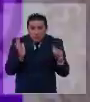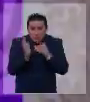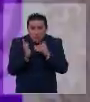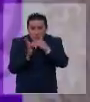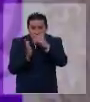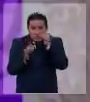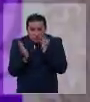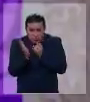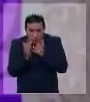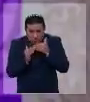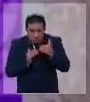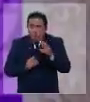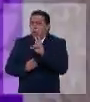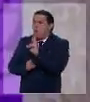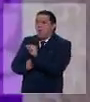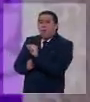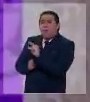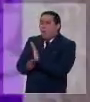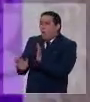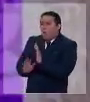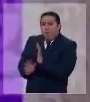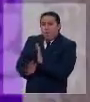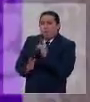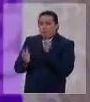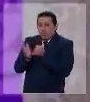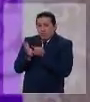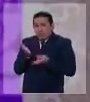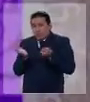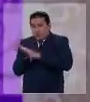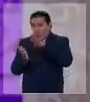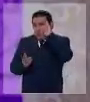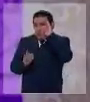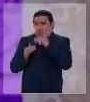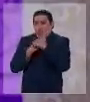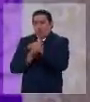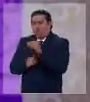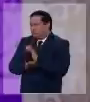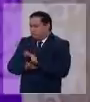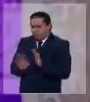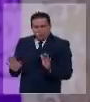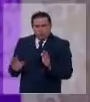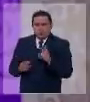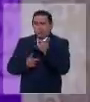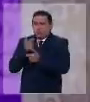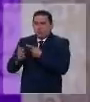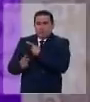impuestos, no aumentaría la deuda y no habrían gasolinazos.